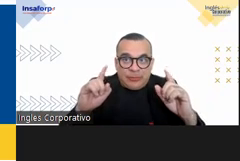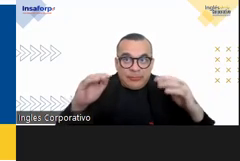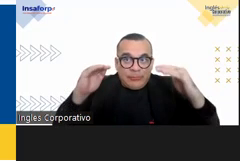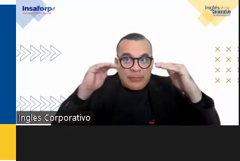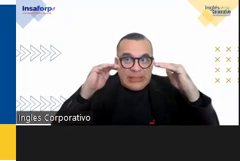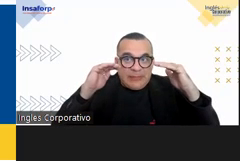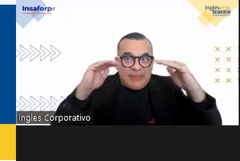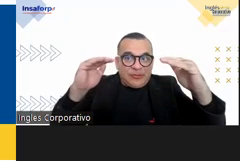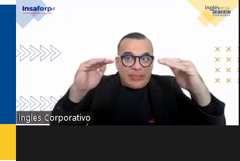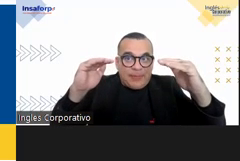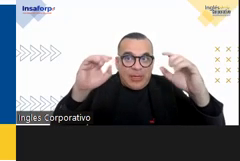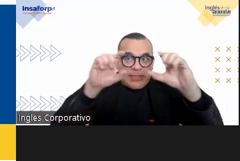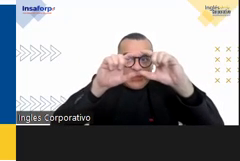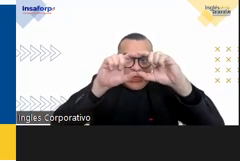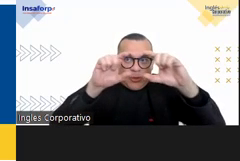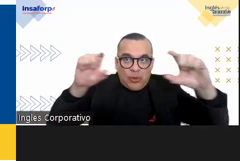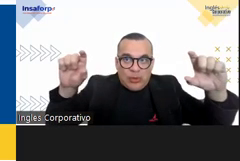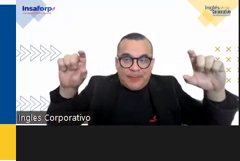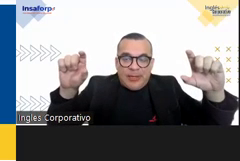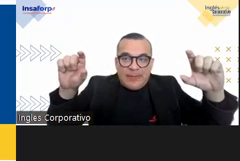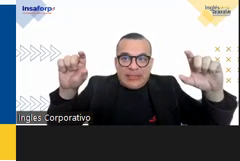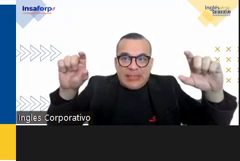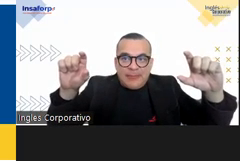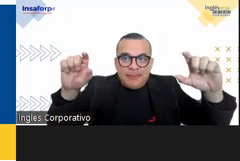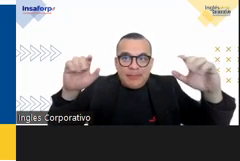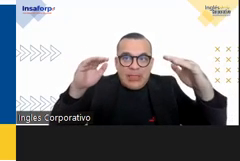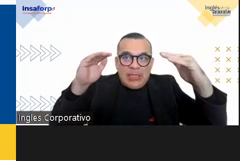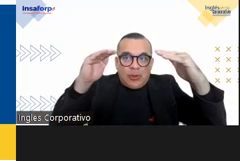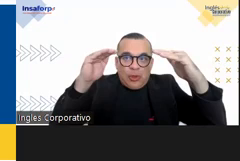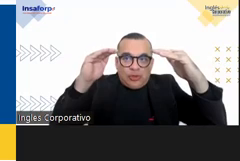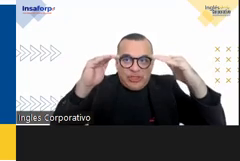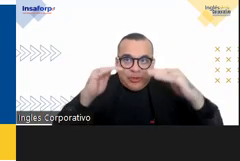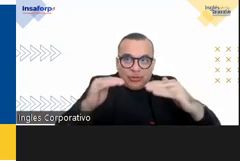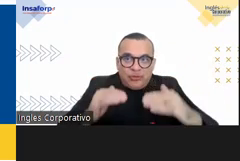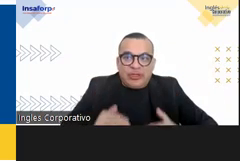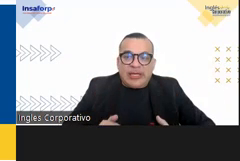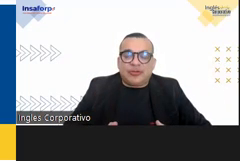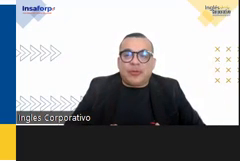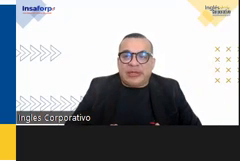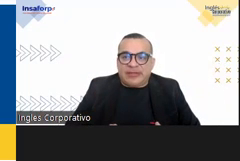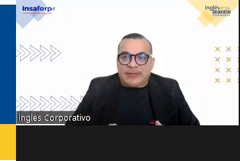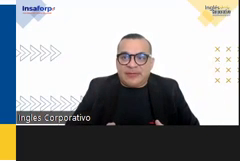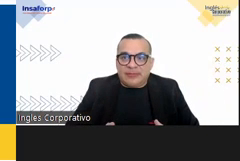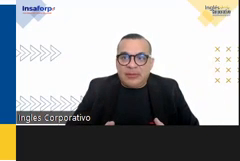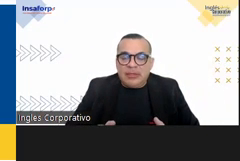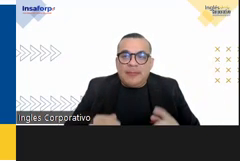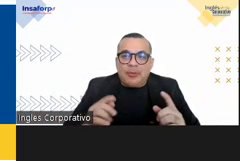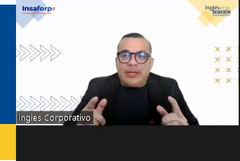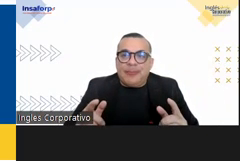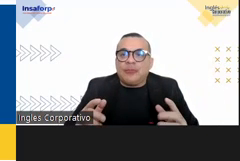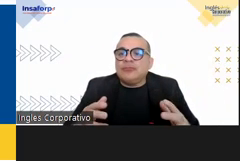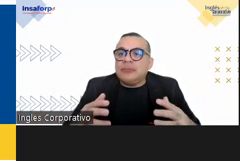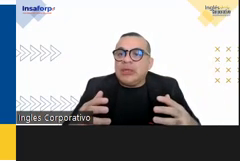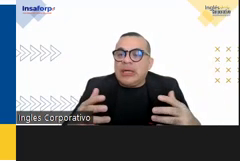de acción, identificación de la problemática, coloco la problemática y coloco 5 soluciones que son progresivas.